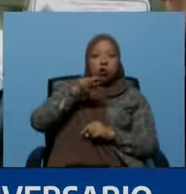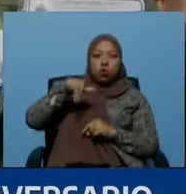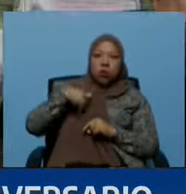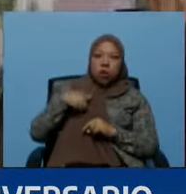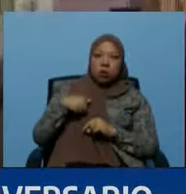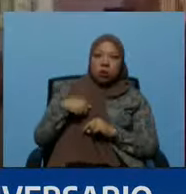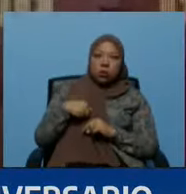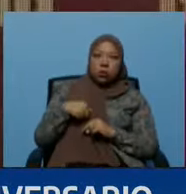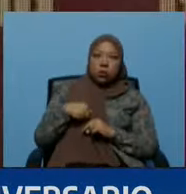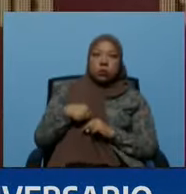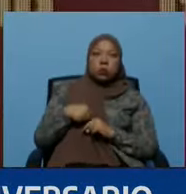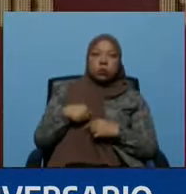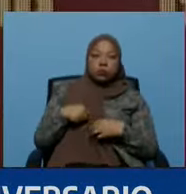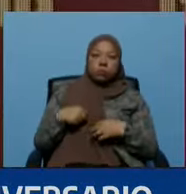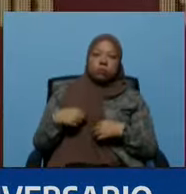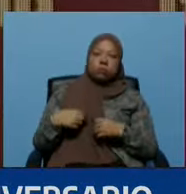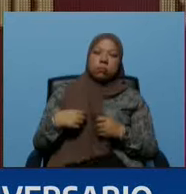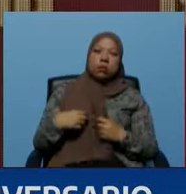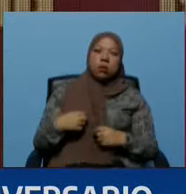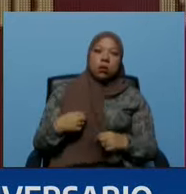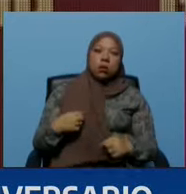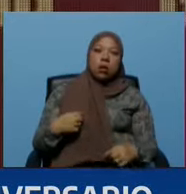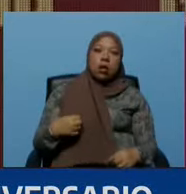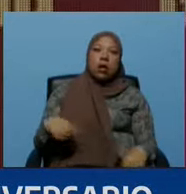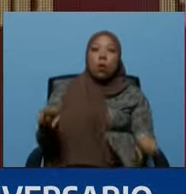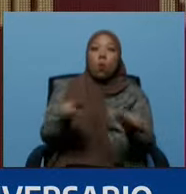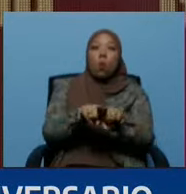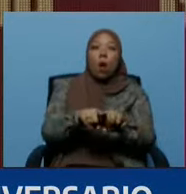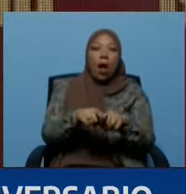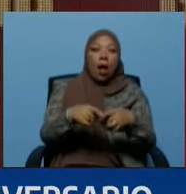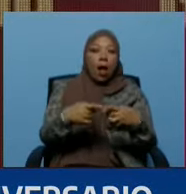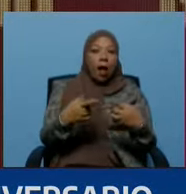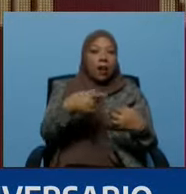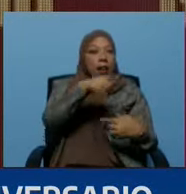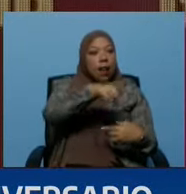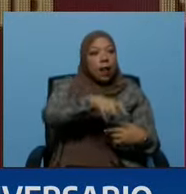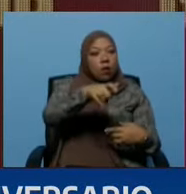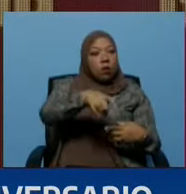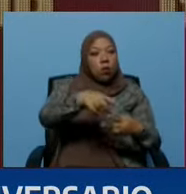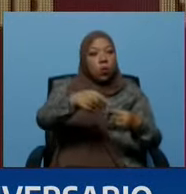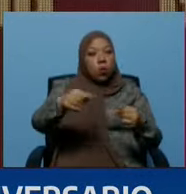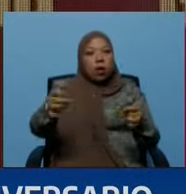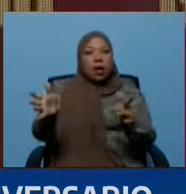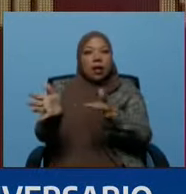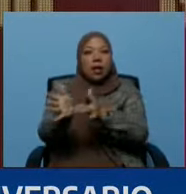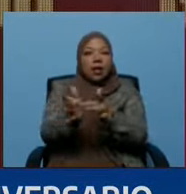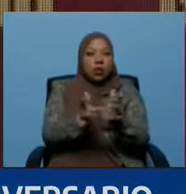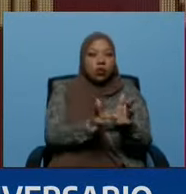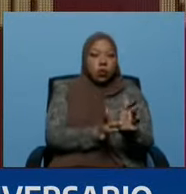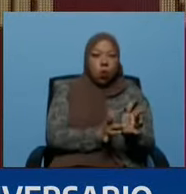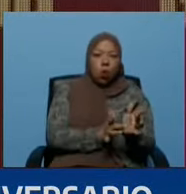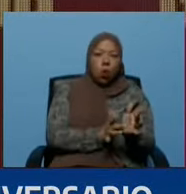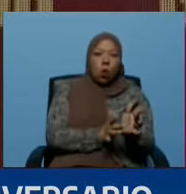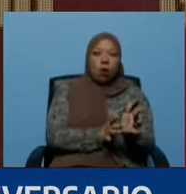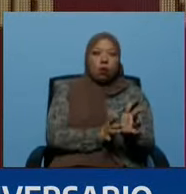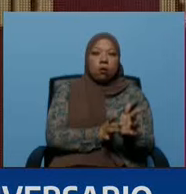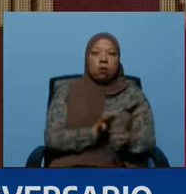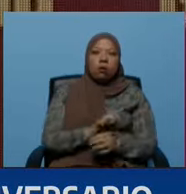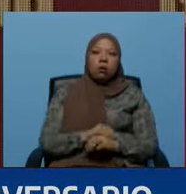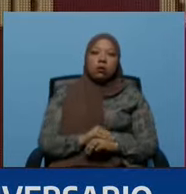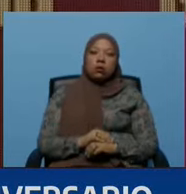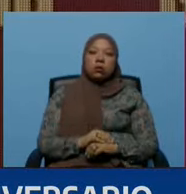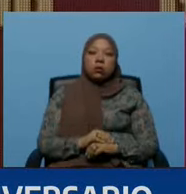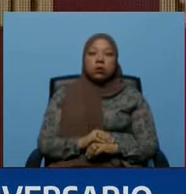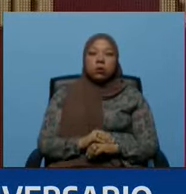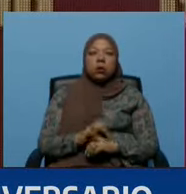espíritu del desierto, de Jesús en el desierto. Y